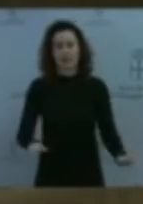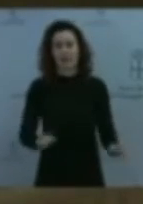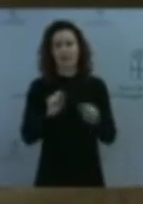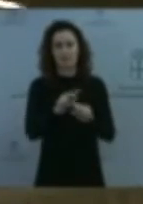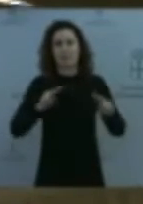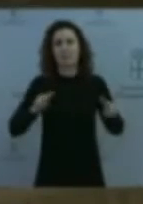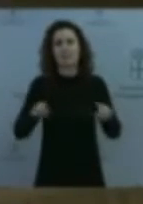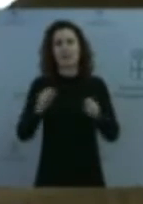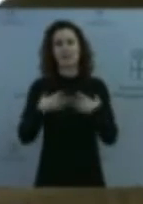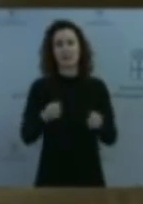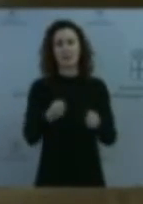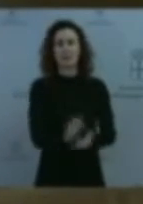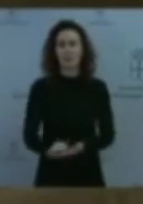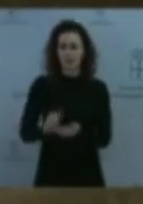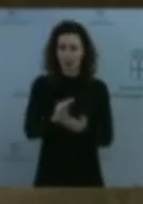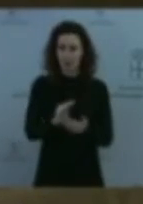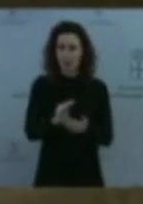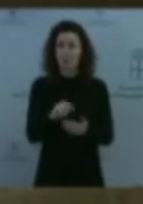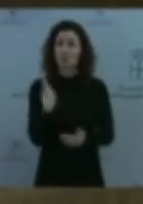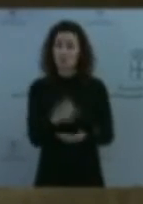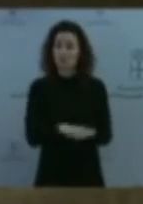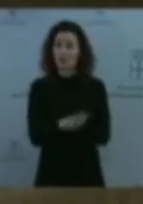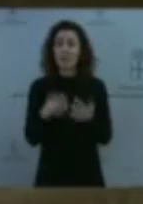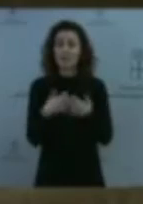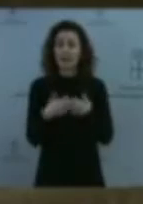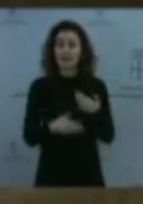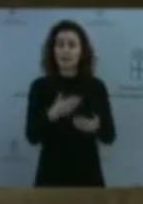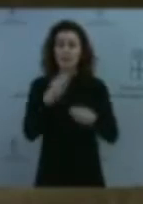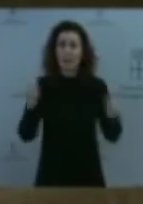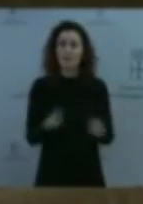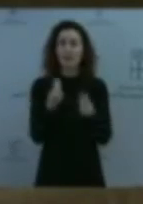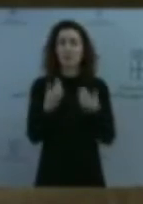Establezcamos los mecanismos para un mejor funcionamiento en todos esos ámbitos.